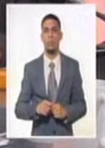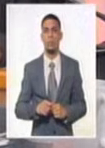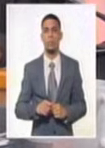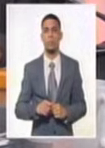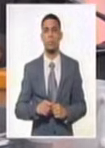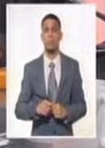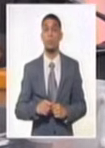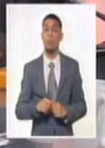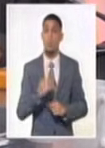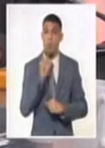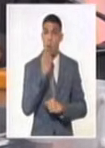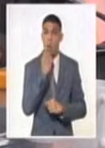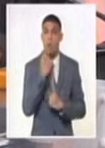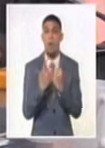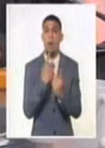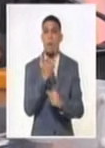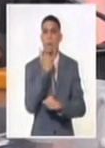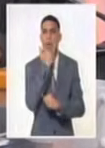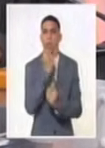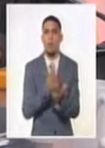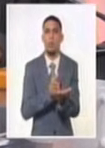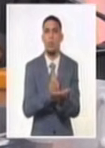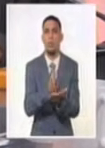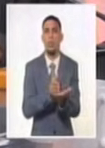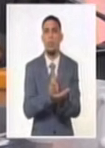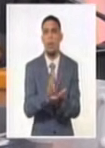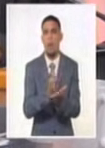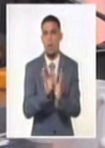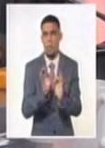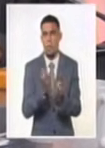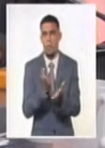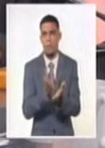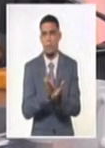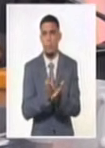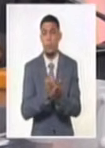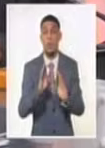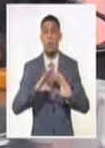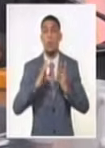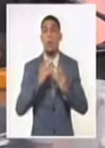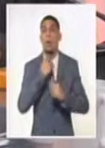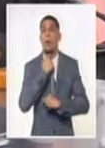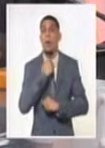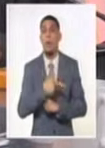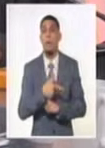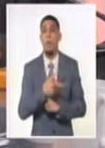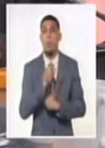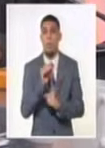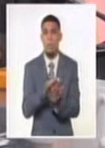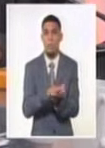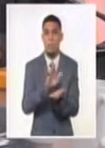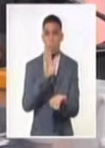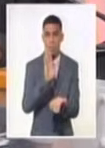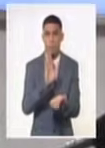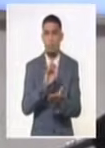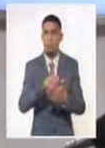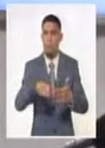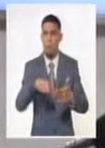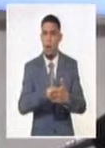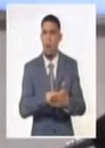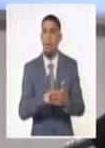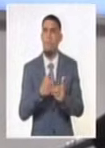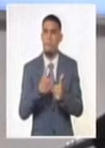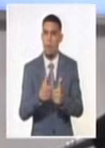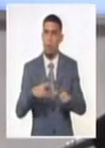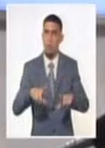continuidad, aún en estas difíciles situaciones. Y bueno, todo lo que se comprometió, estableció y modeló, se ha venido